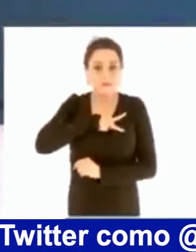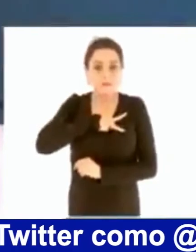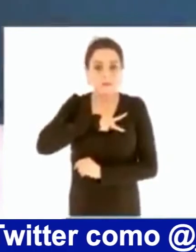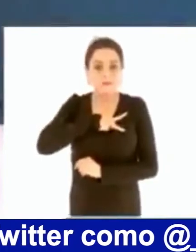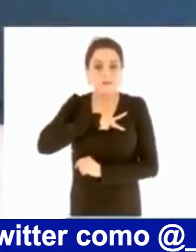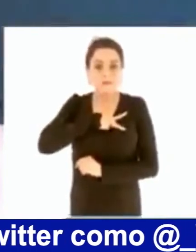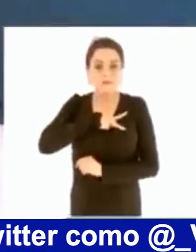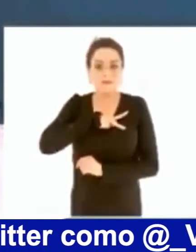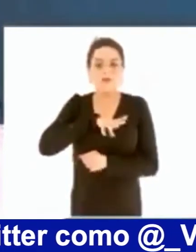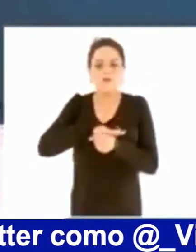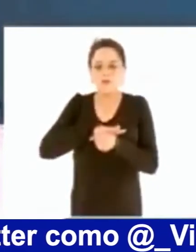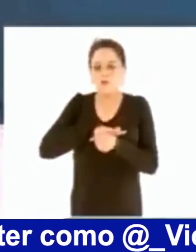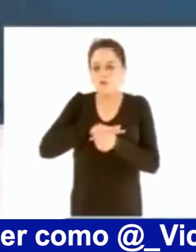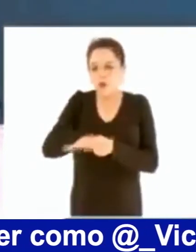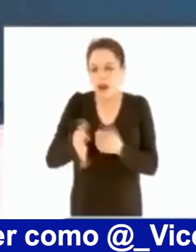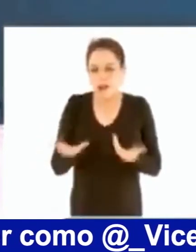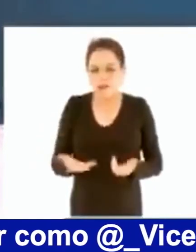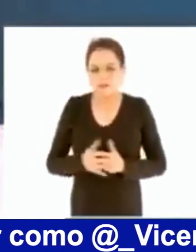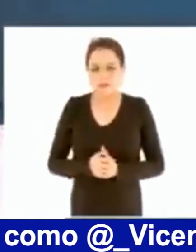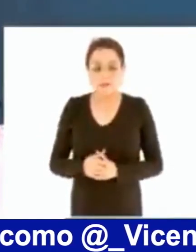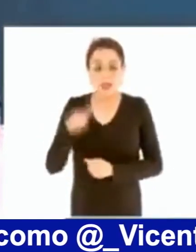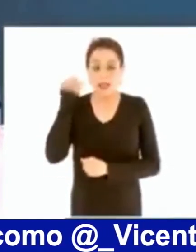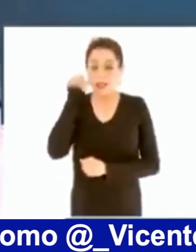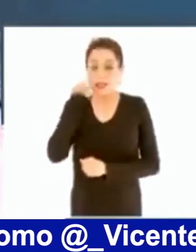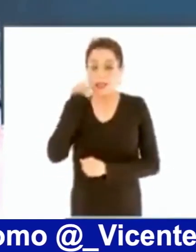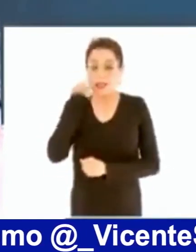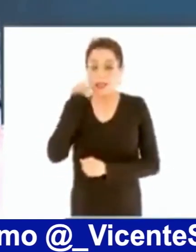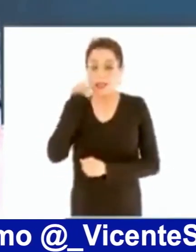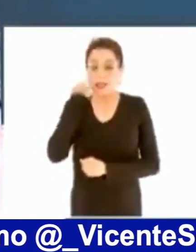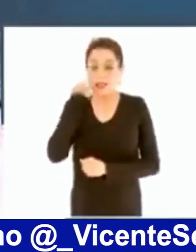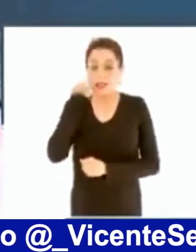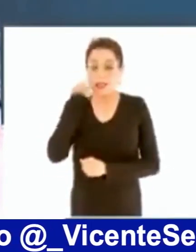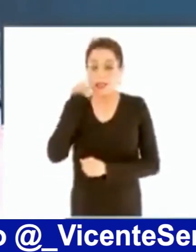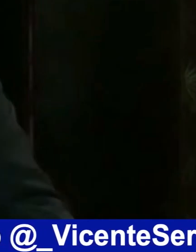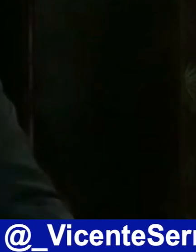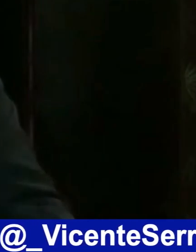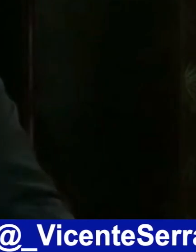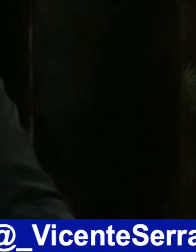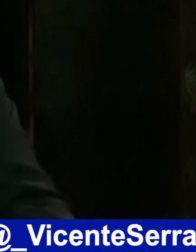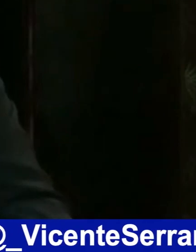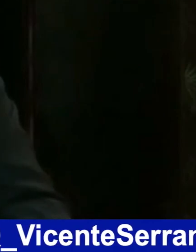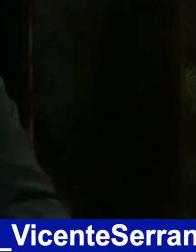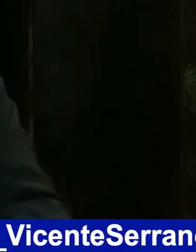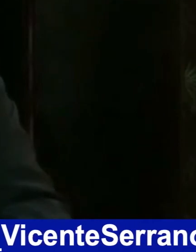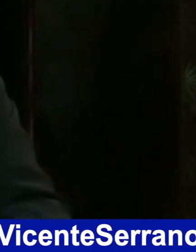siempre serán para el pueblo de México. Así o más claro.